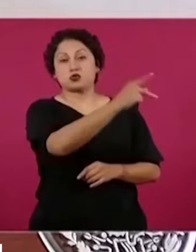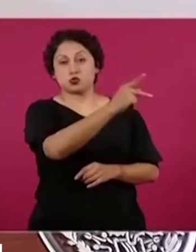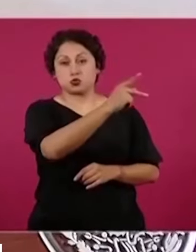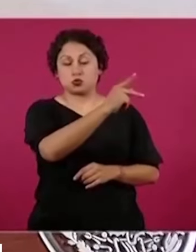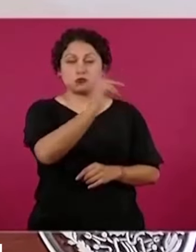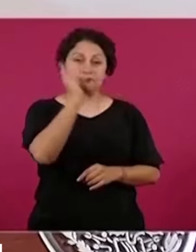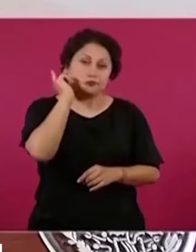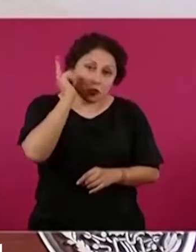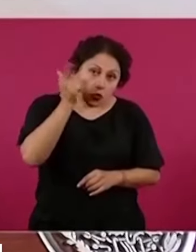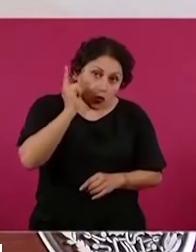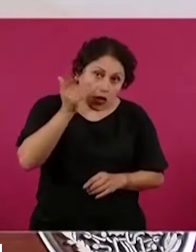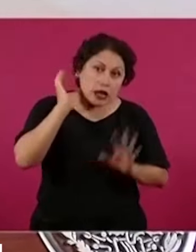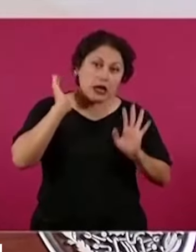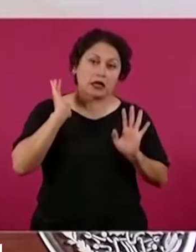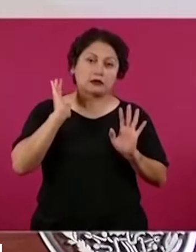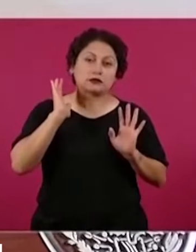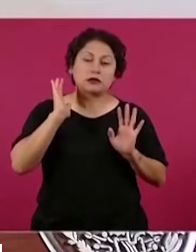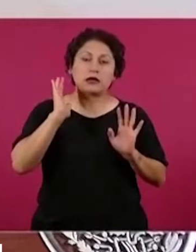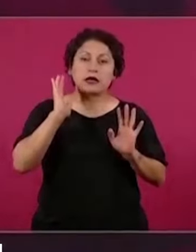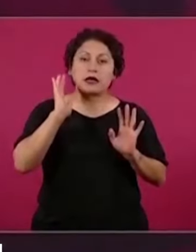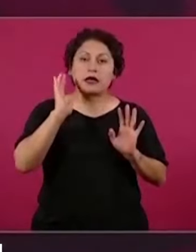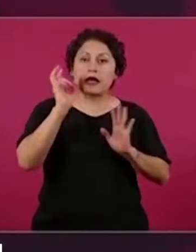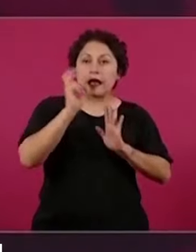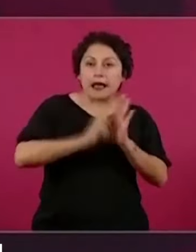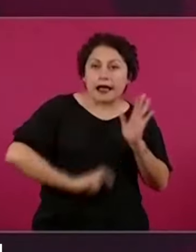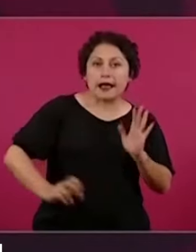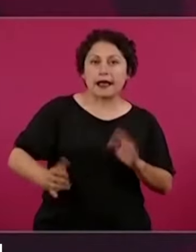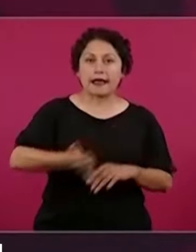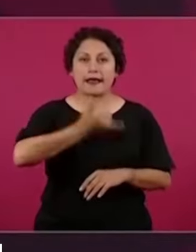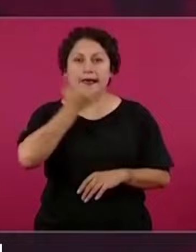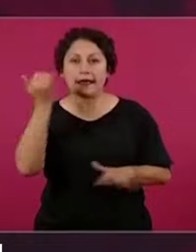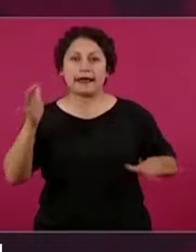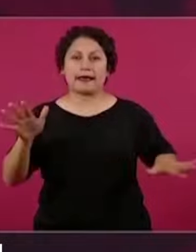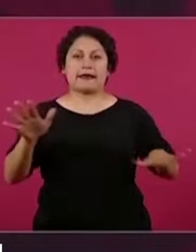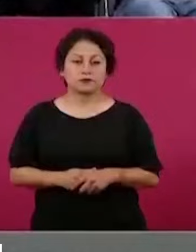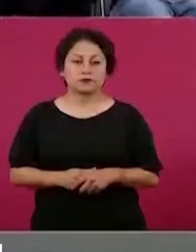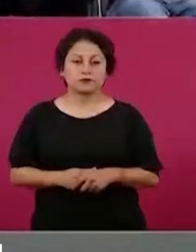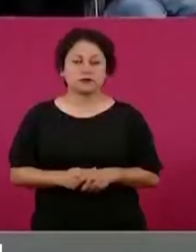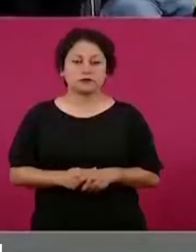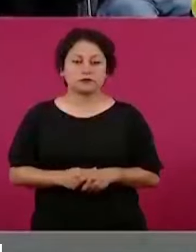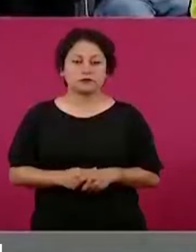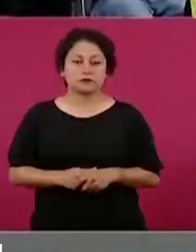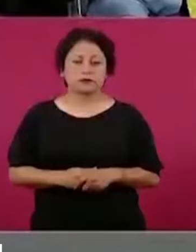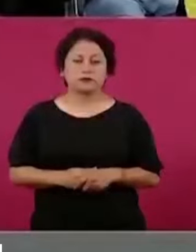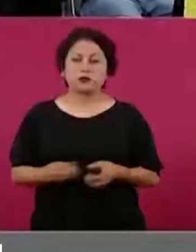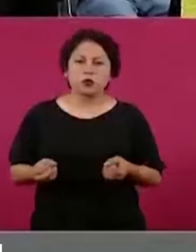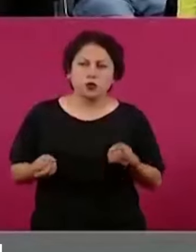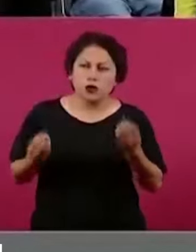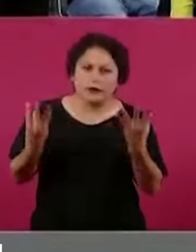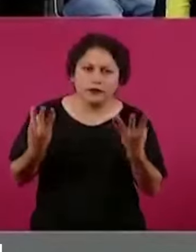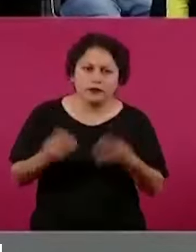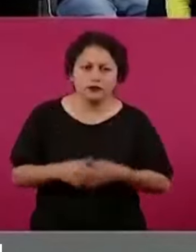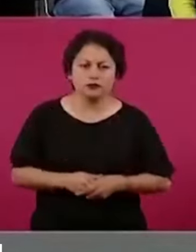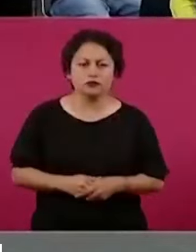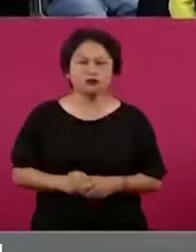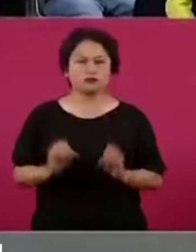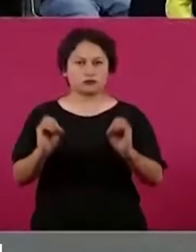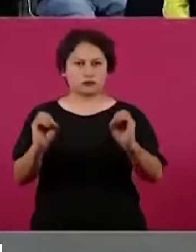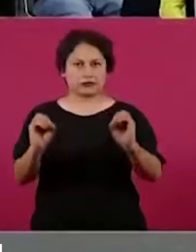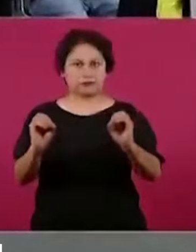una ratificación de que van a ser respetuosos Cuántos